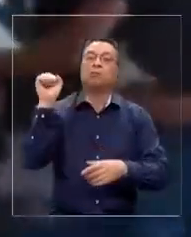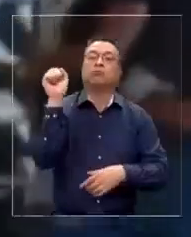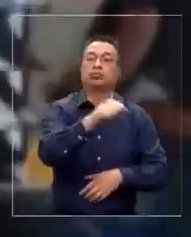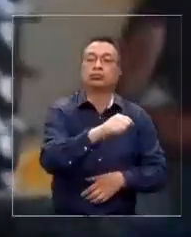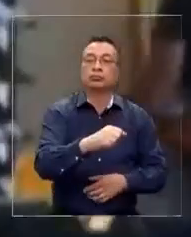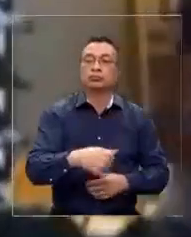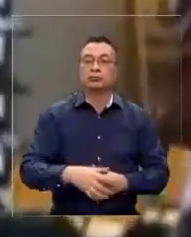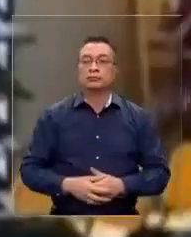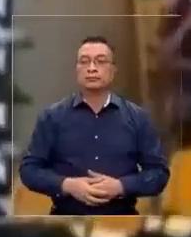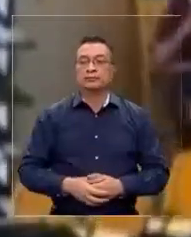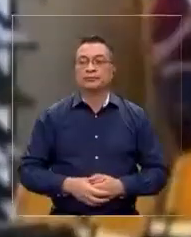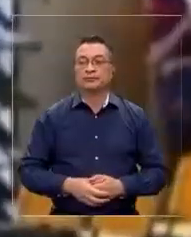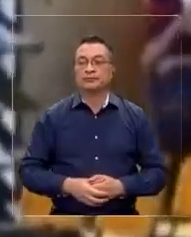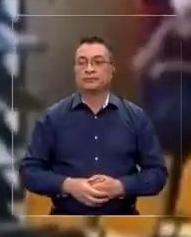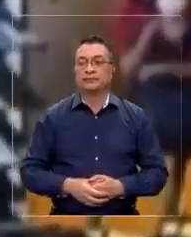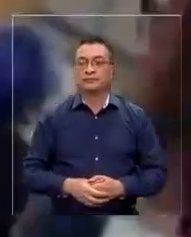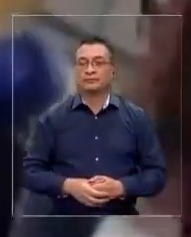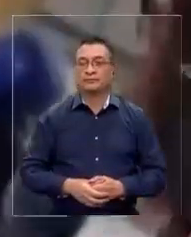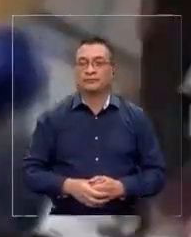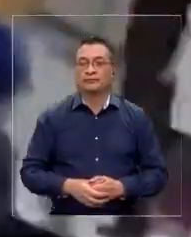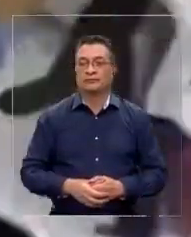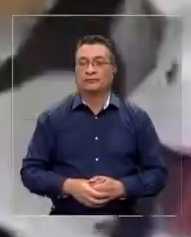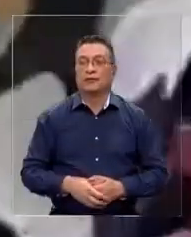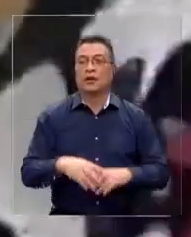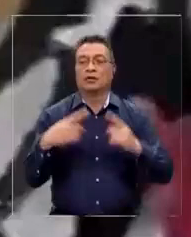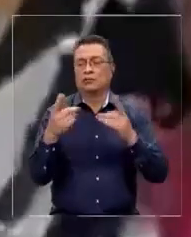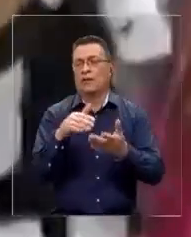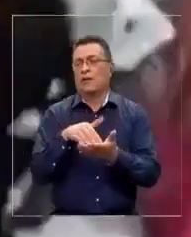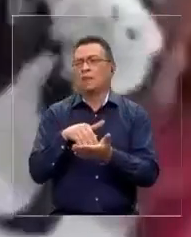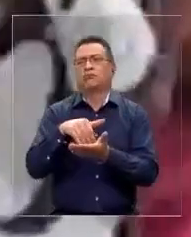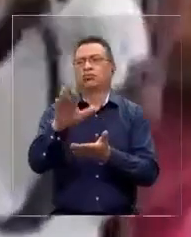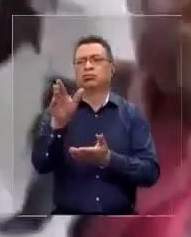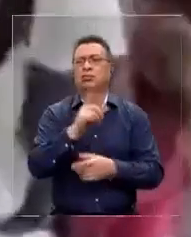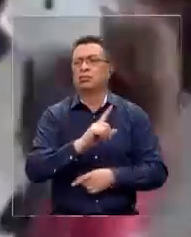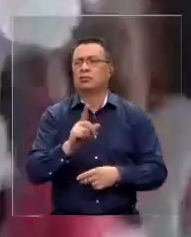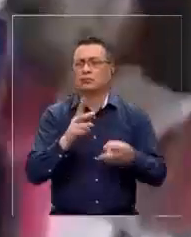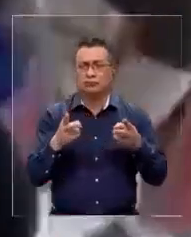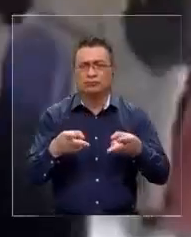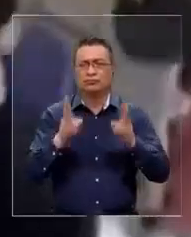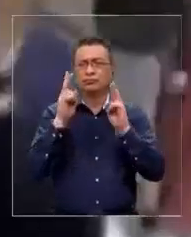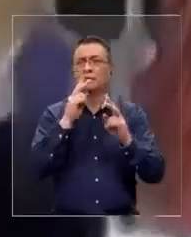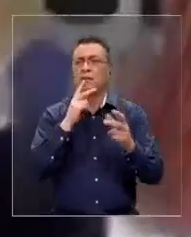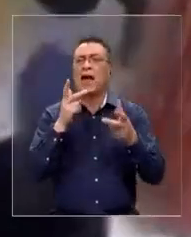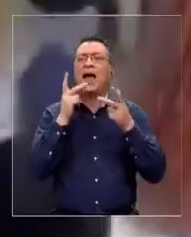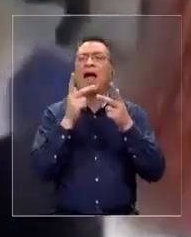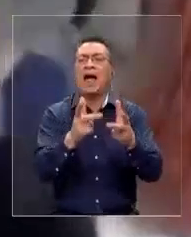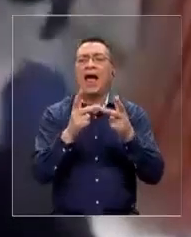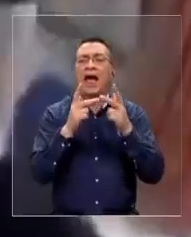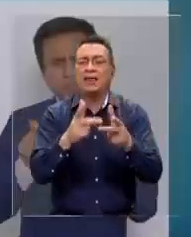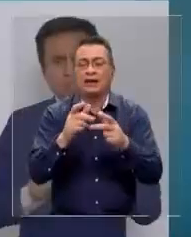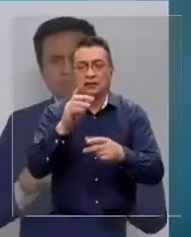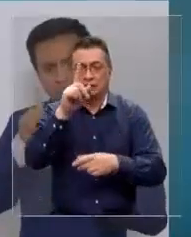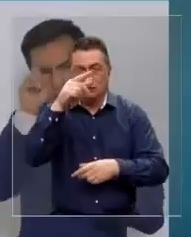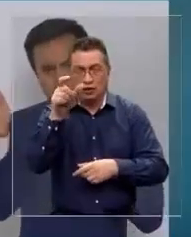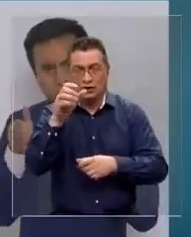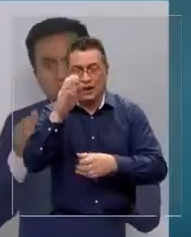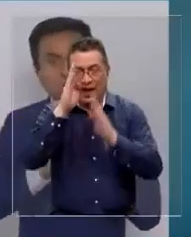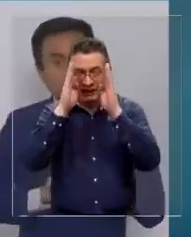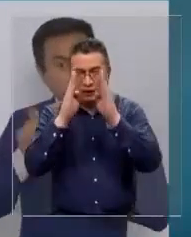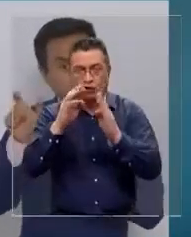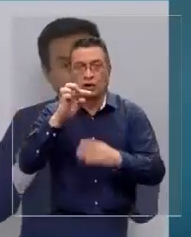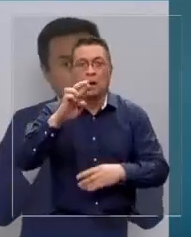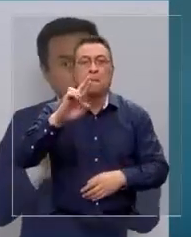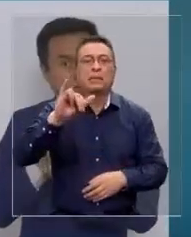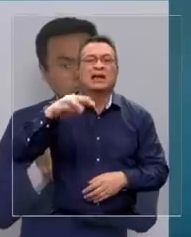soy el encargado de altares. ¿Es tuyo o no? No, señores, es para todas las personas que vienen. Repudiamos y no permitiremos los ataques que han sufrido el personal de la atención primaria de salud. Es